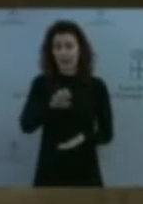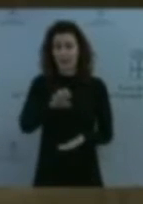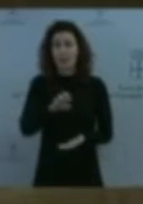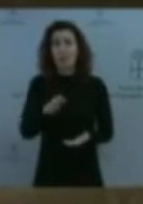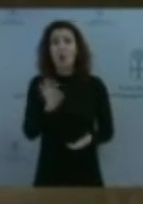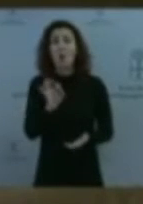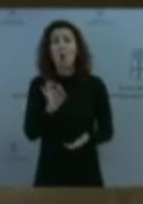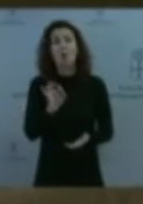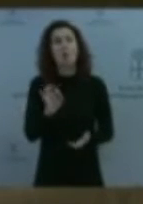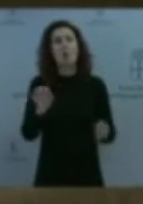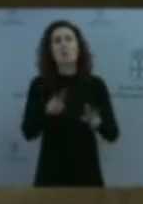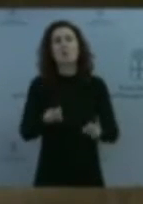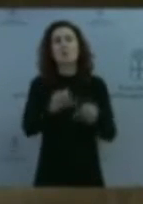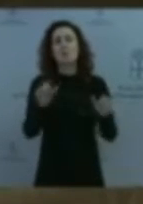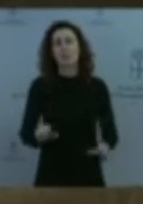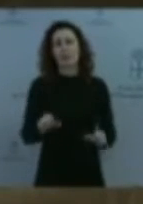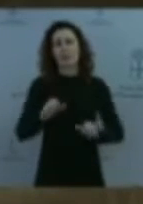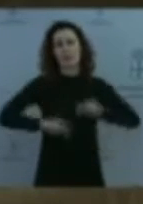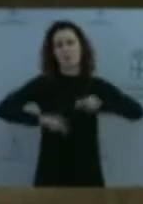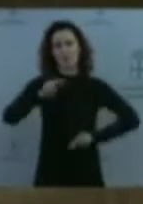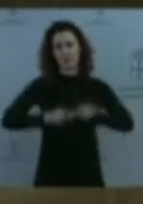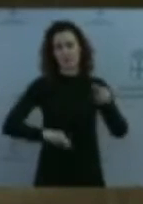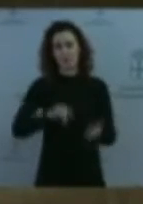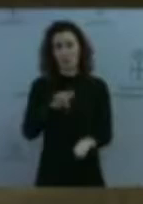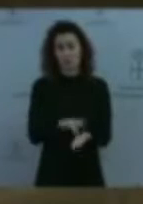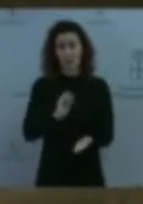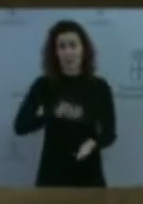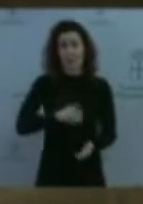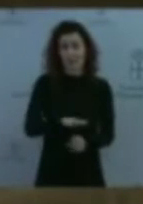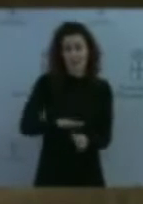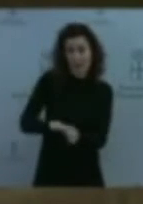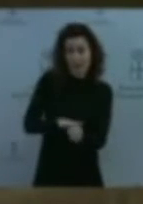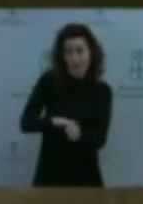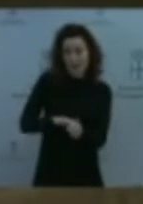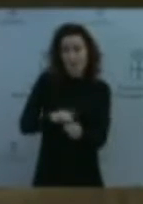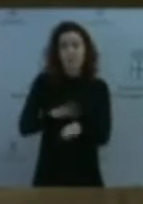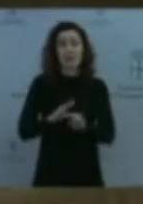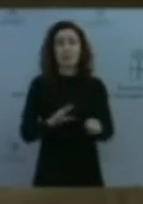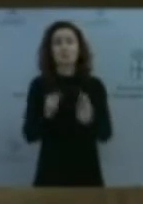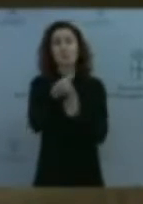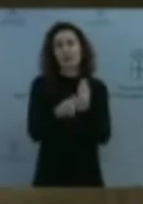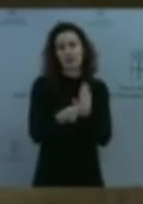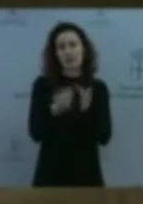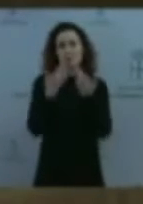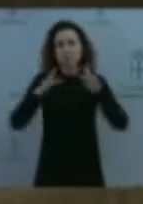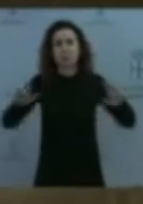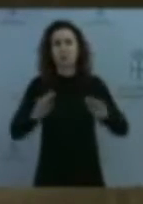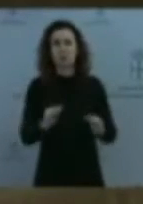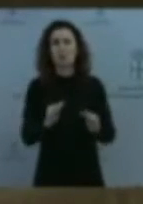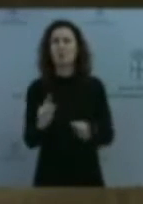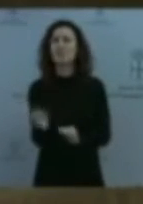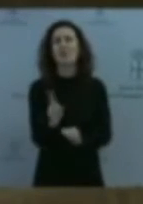supramunicipales ejecutadas en un concejo que responda a criterios y necesidades objetivas y no al color político del equipo de